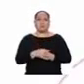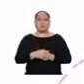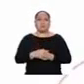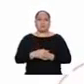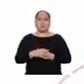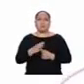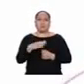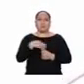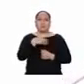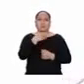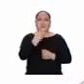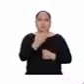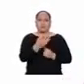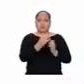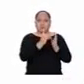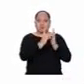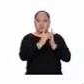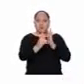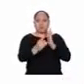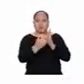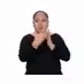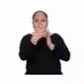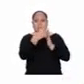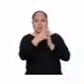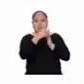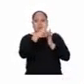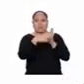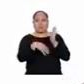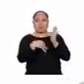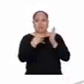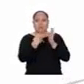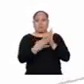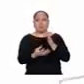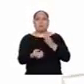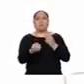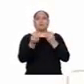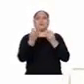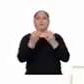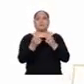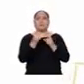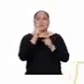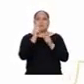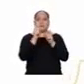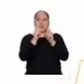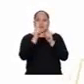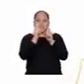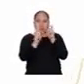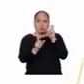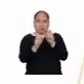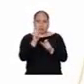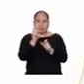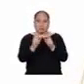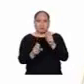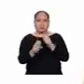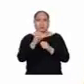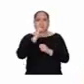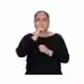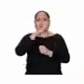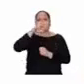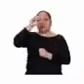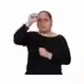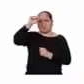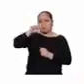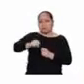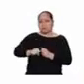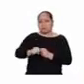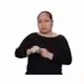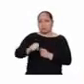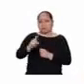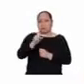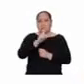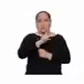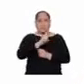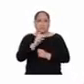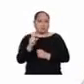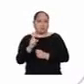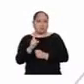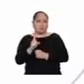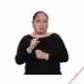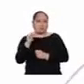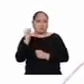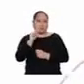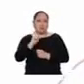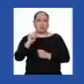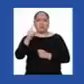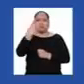la tabla de la derecha puse cuántas personas respondieron que sí o que no a la